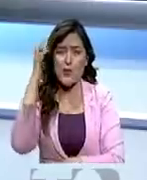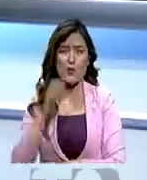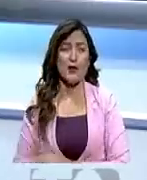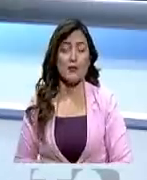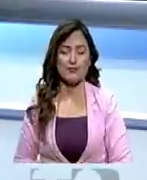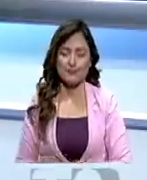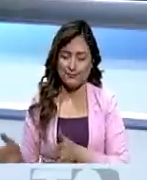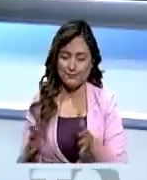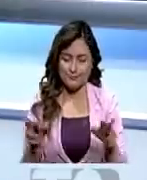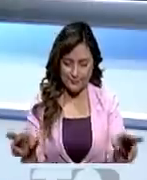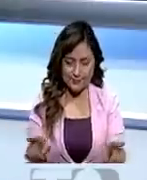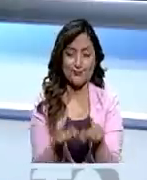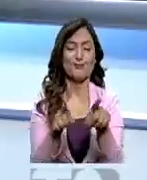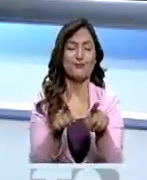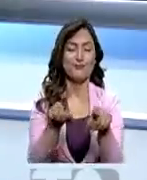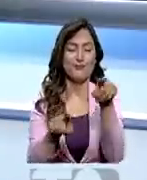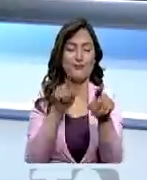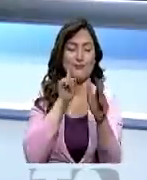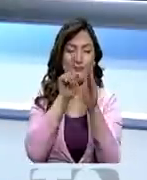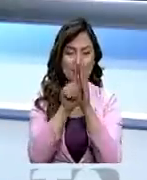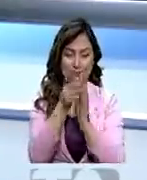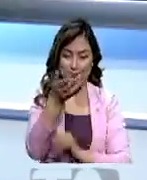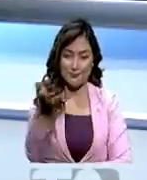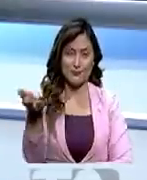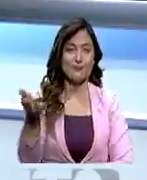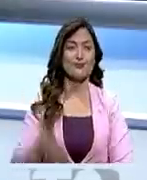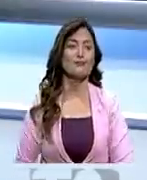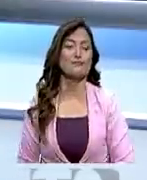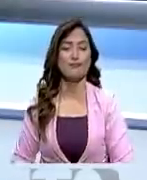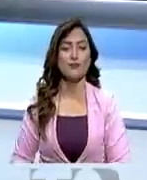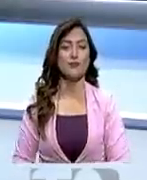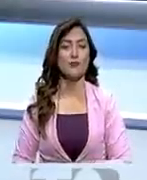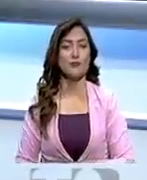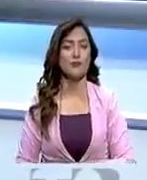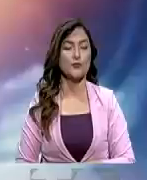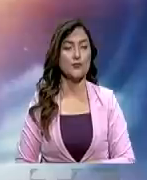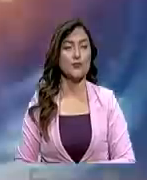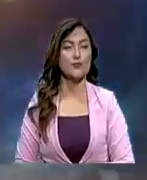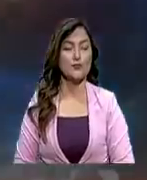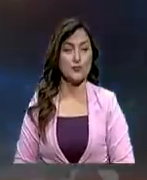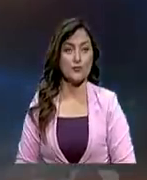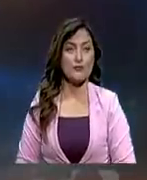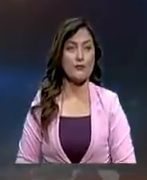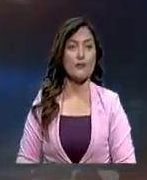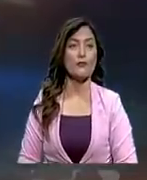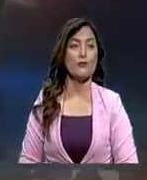continuación, les presentamos un resumen de algunas de las denuncias que llegaron a nuestras líneas de contacto.